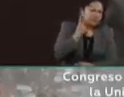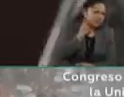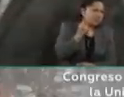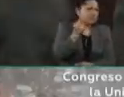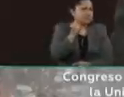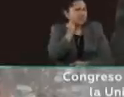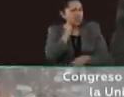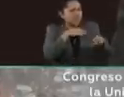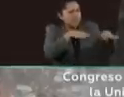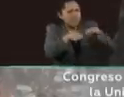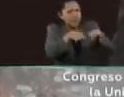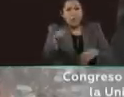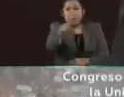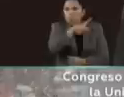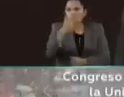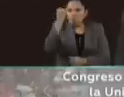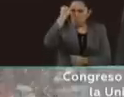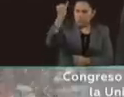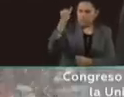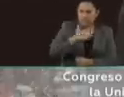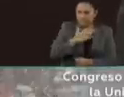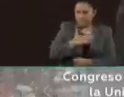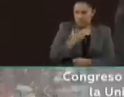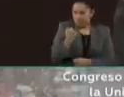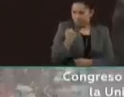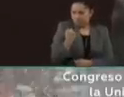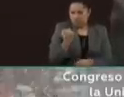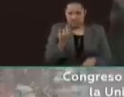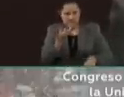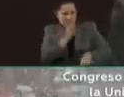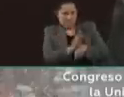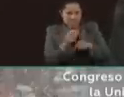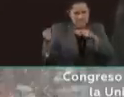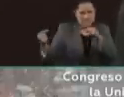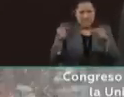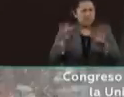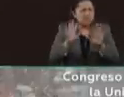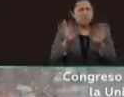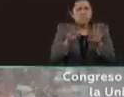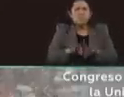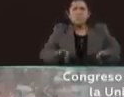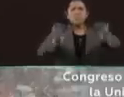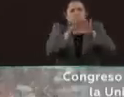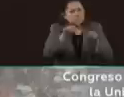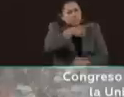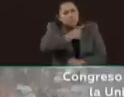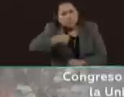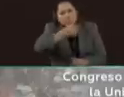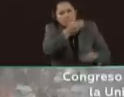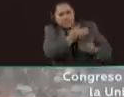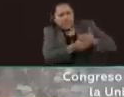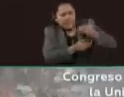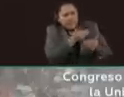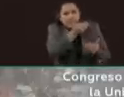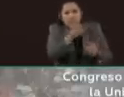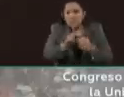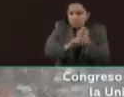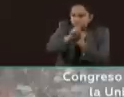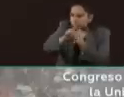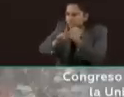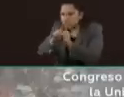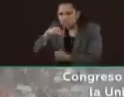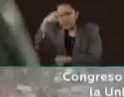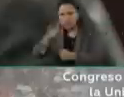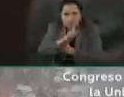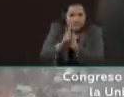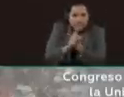nunca necesitamos unidad para enfrentar los desafíos que tiene la patria. A las mexicanas y a los mexicanos